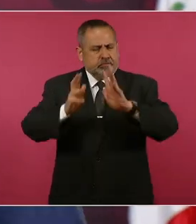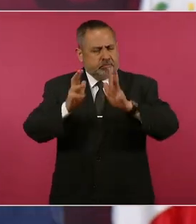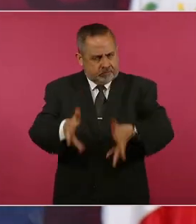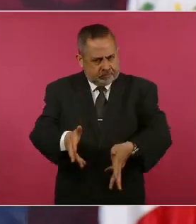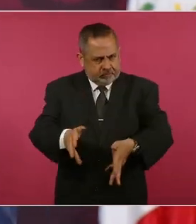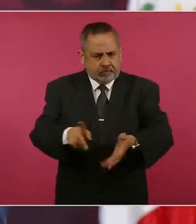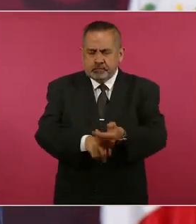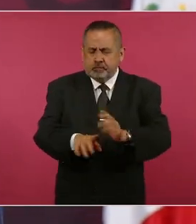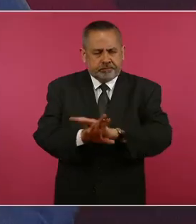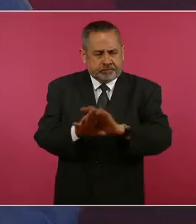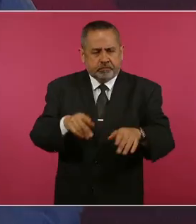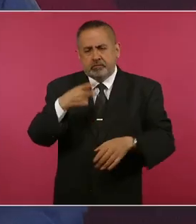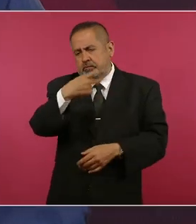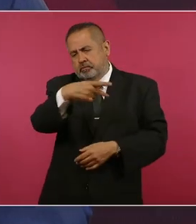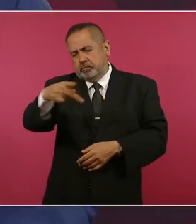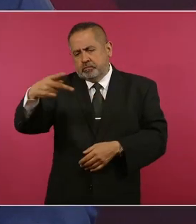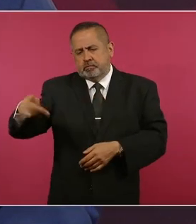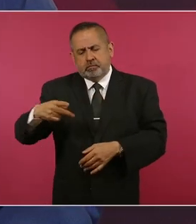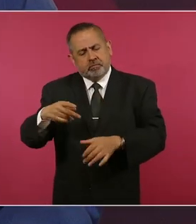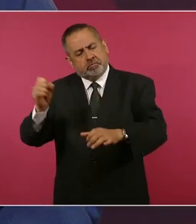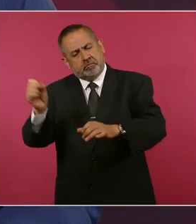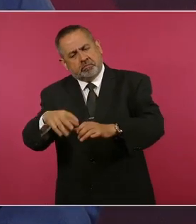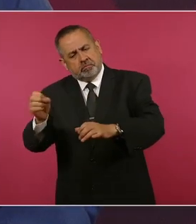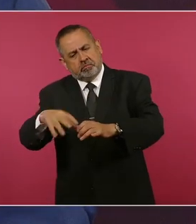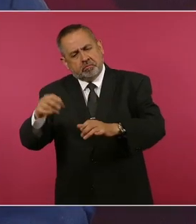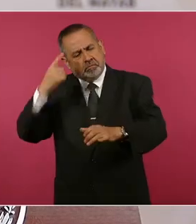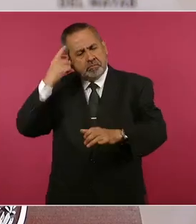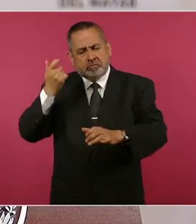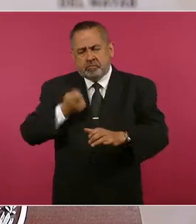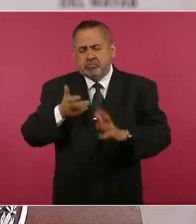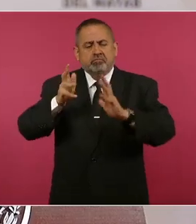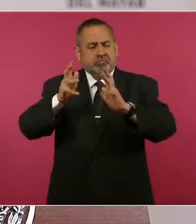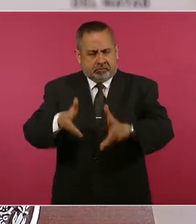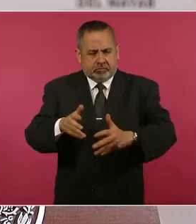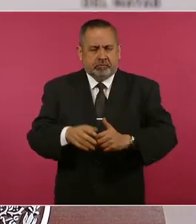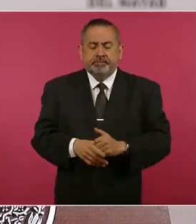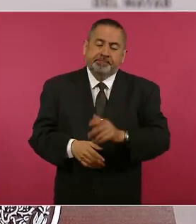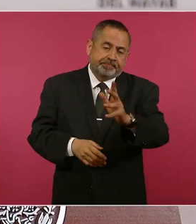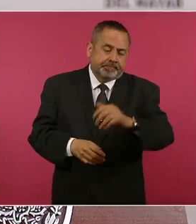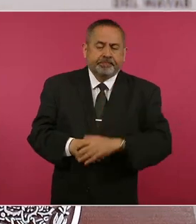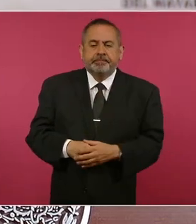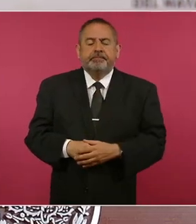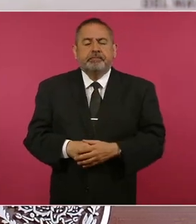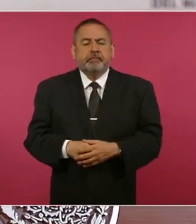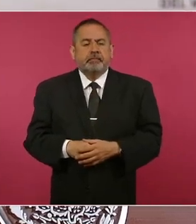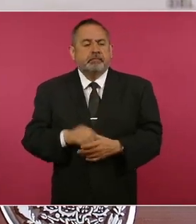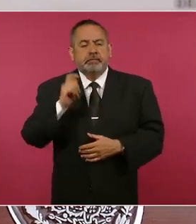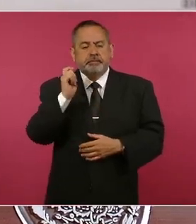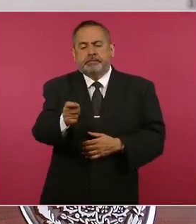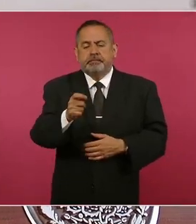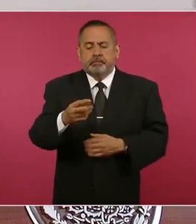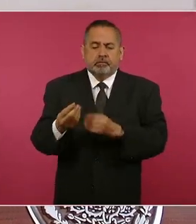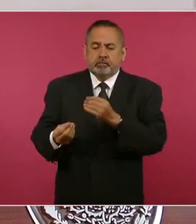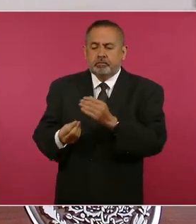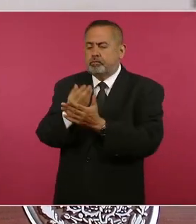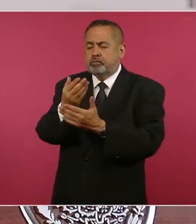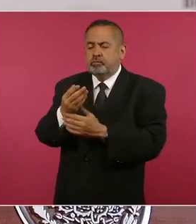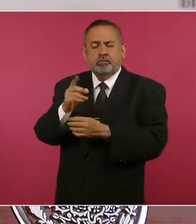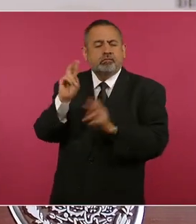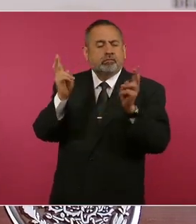de ahorros por pensiones. ¿Qué significa el nuevo